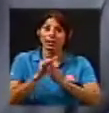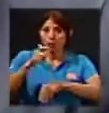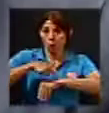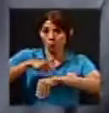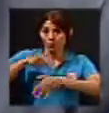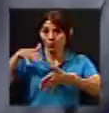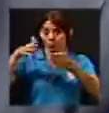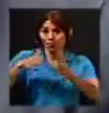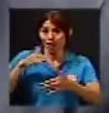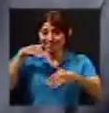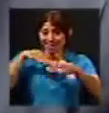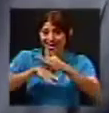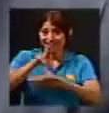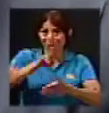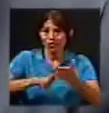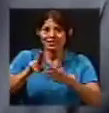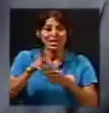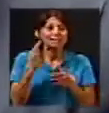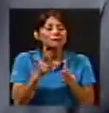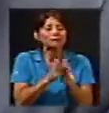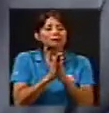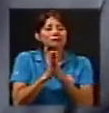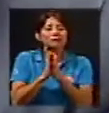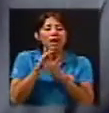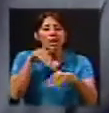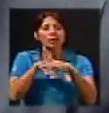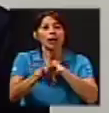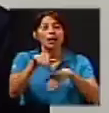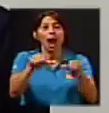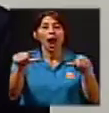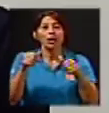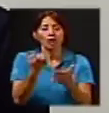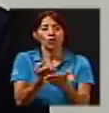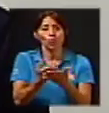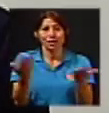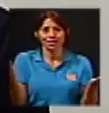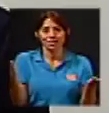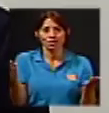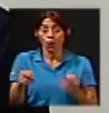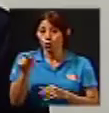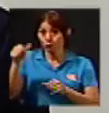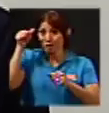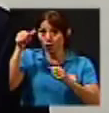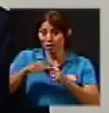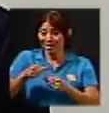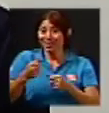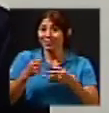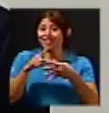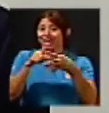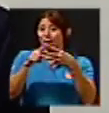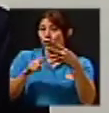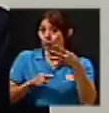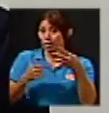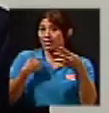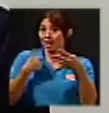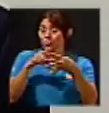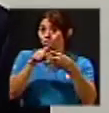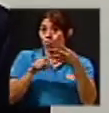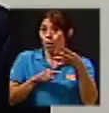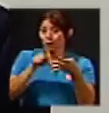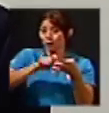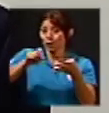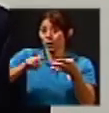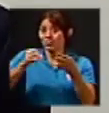muchachos a la universidad es precisamente en el área de económicas. Porque usted recordará que tenemos 4 escuelas que son muy importantes para el desempeño del